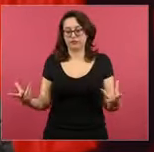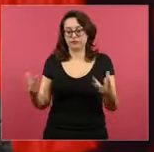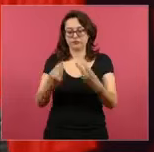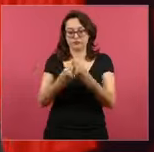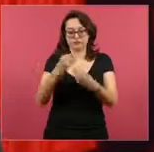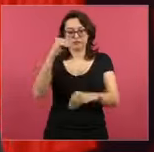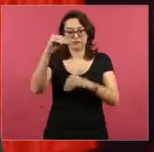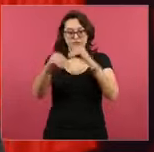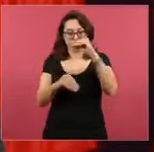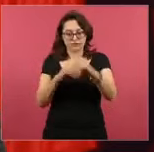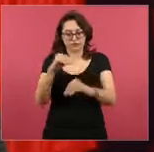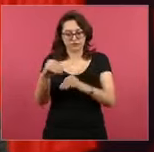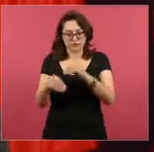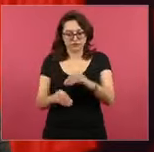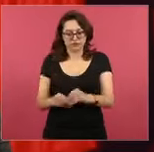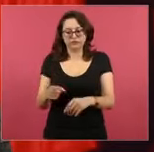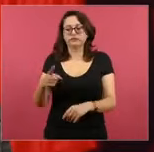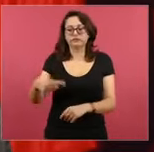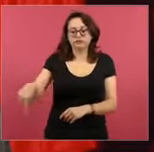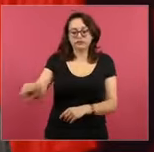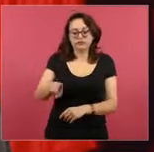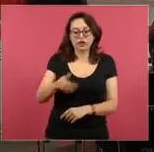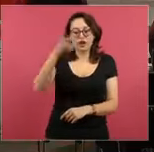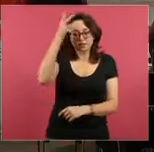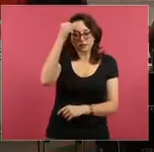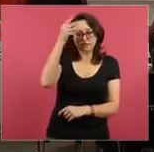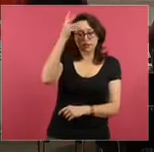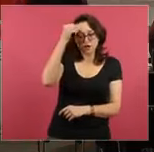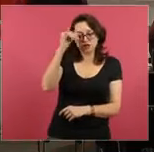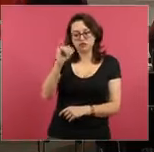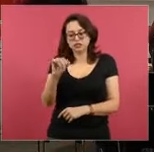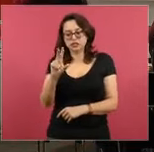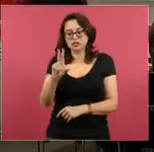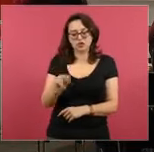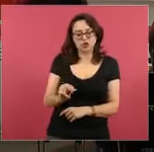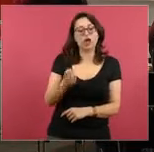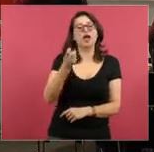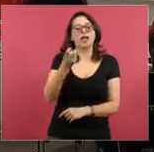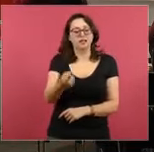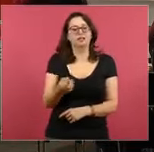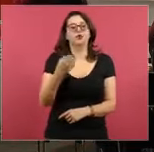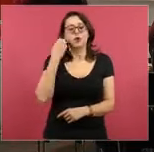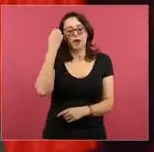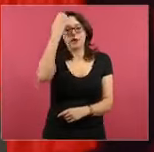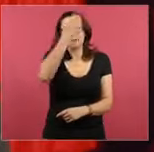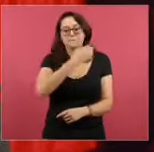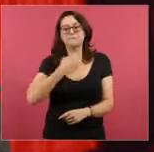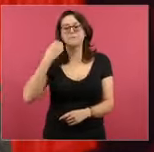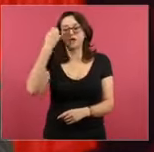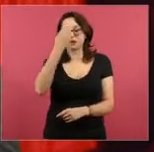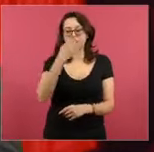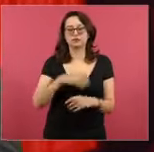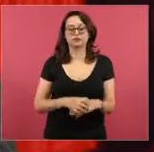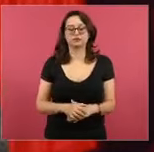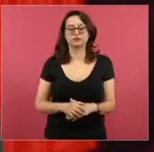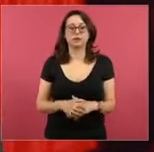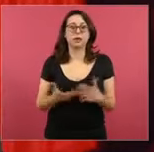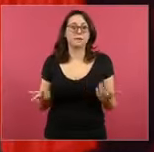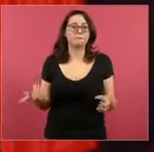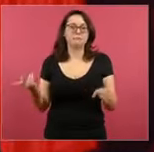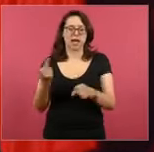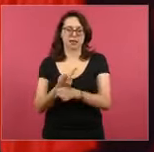se va a ver la suficiencia. Si esa comunidad educativa necesita algo más que no venga